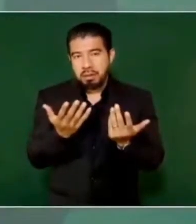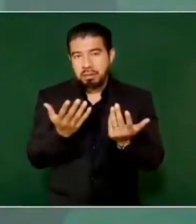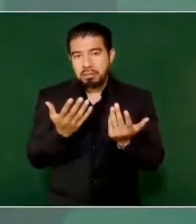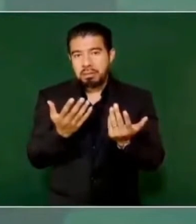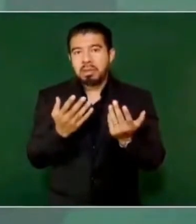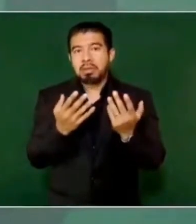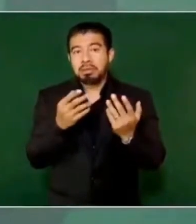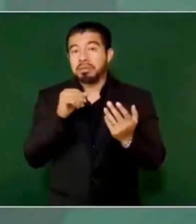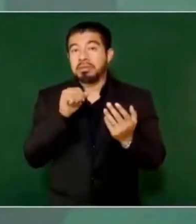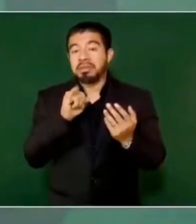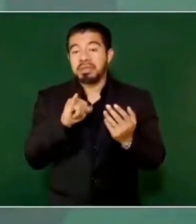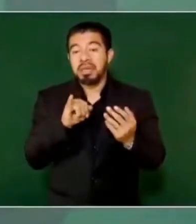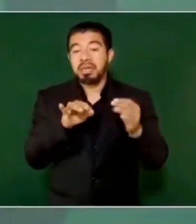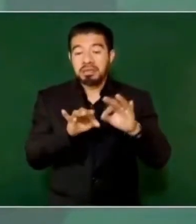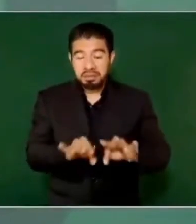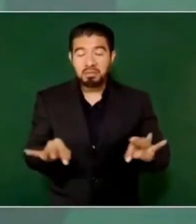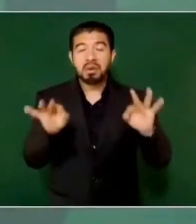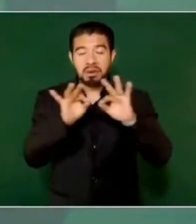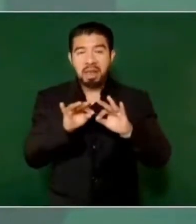importante también